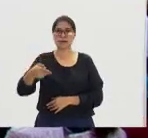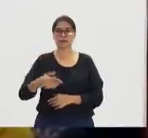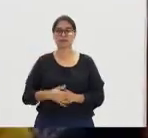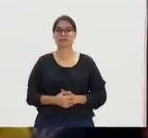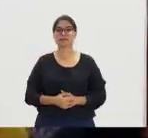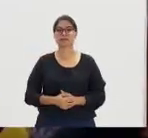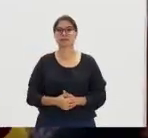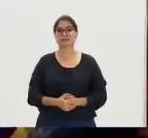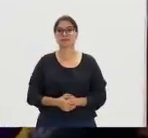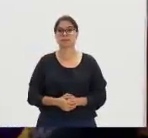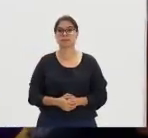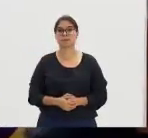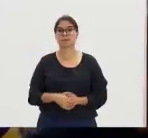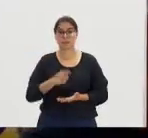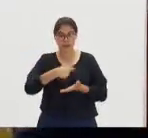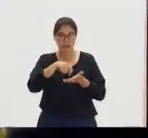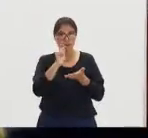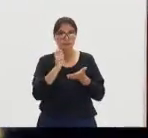Ahí está la firma.